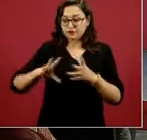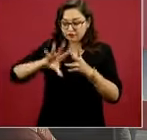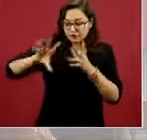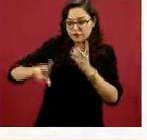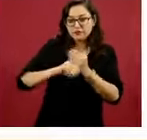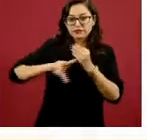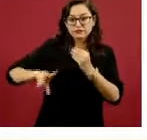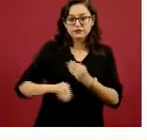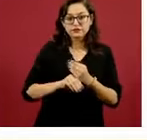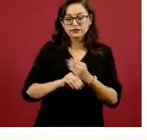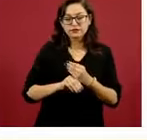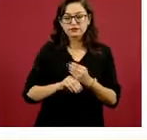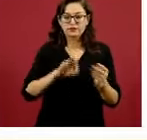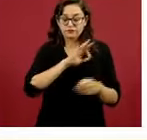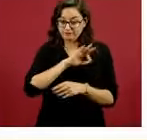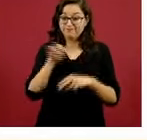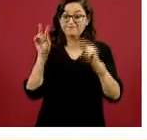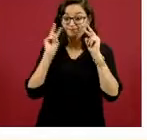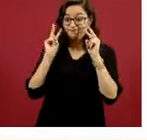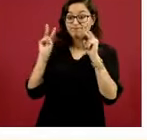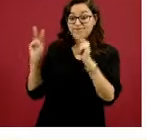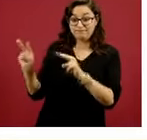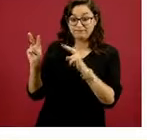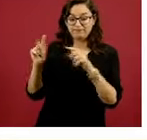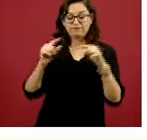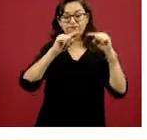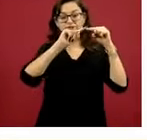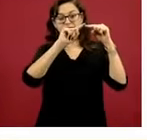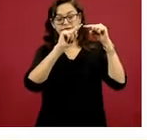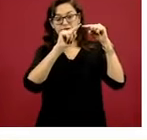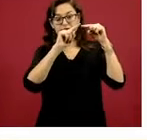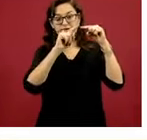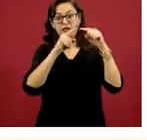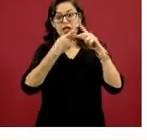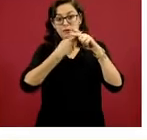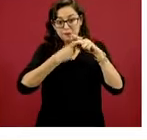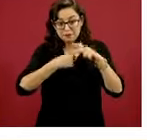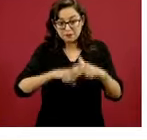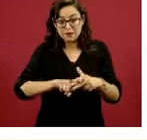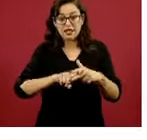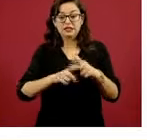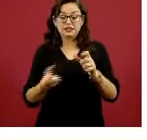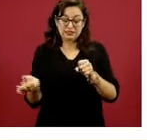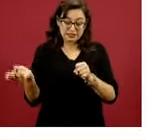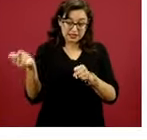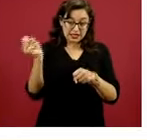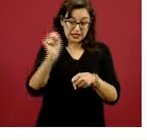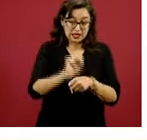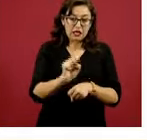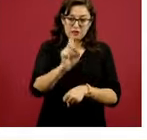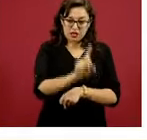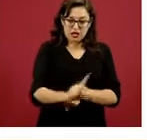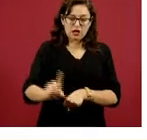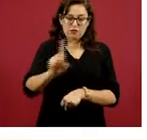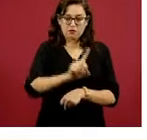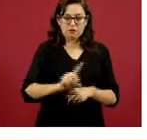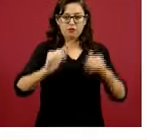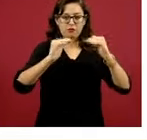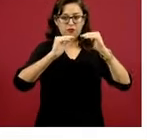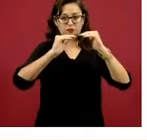estimados. Y como pueden haber observado, siempre cuando abrimos la semana, que es los domingos, se